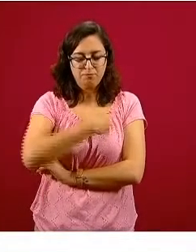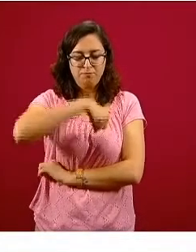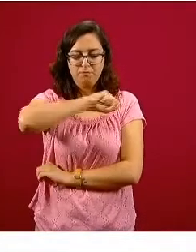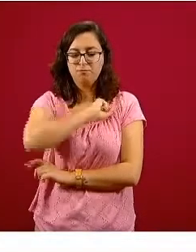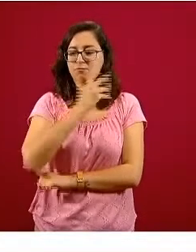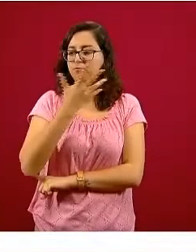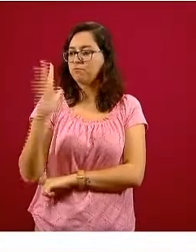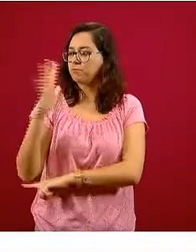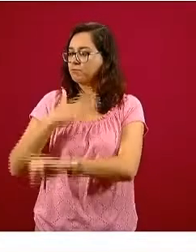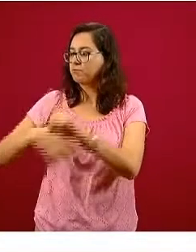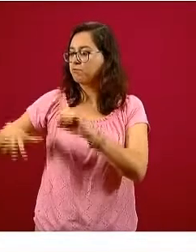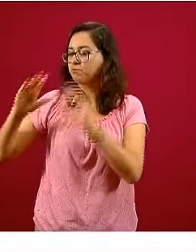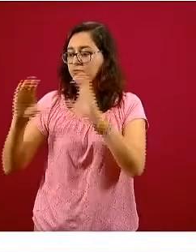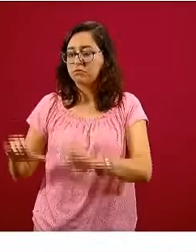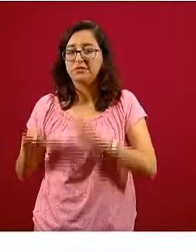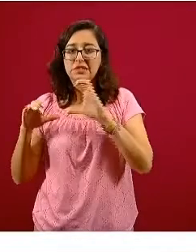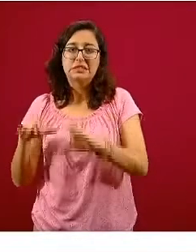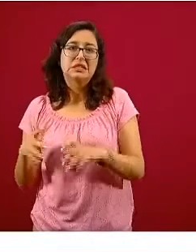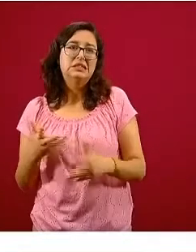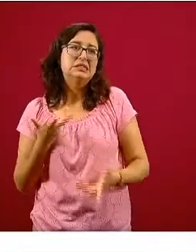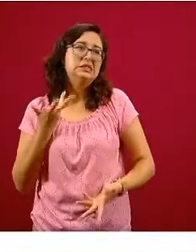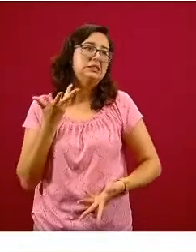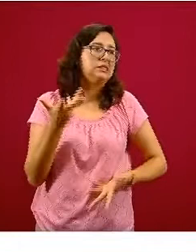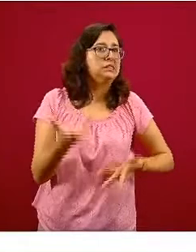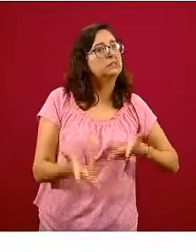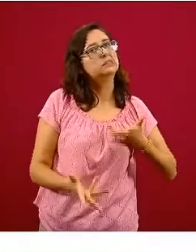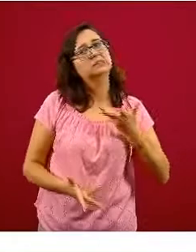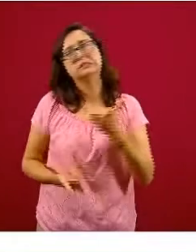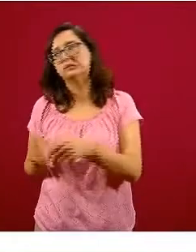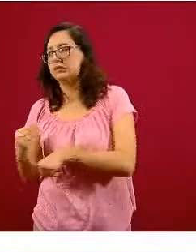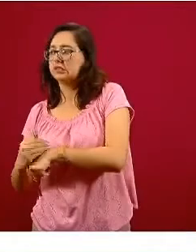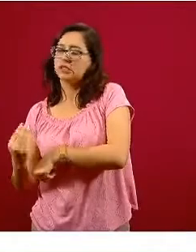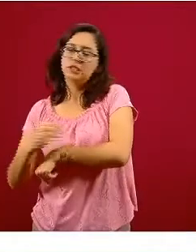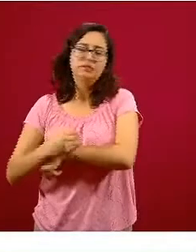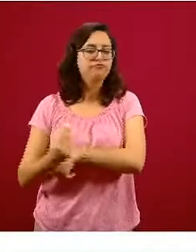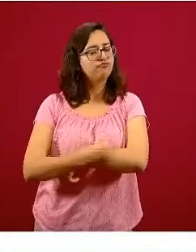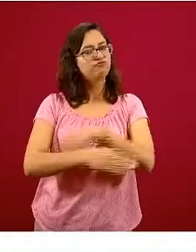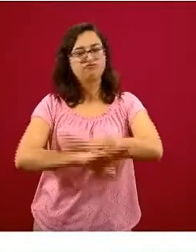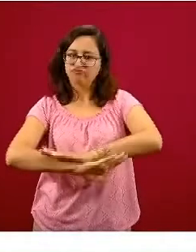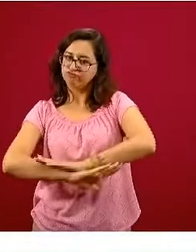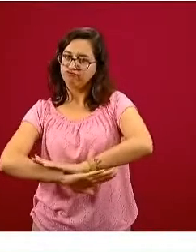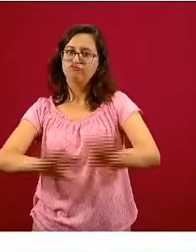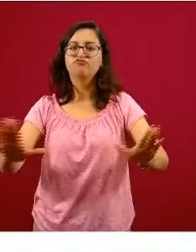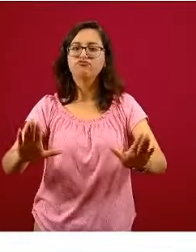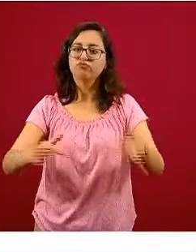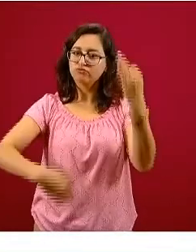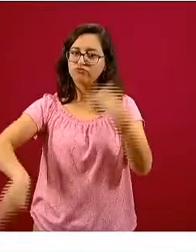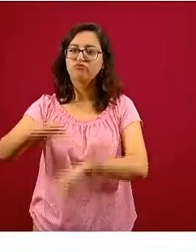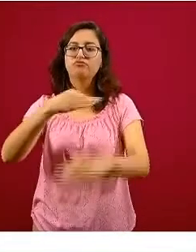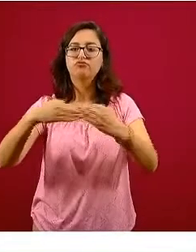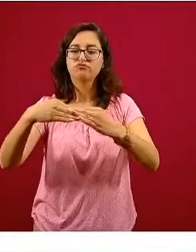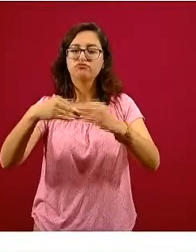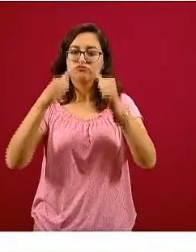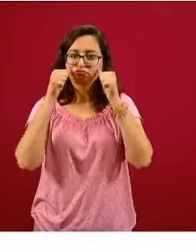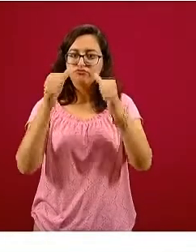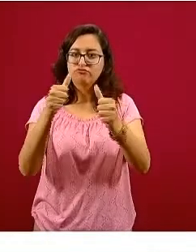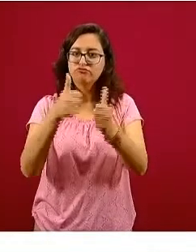tenemos, sin regateos, que poner de nuestra parte lo que nos corresponde. Muchas